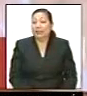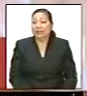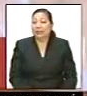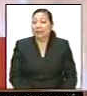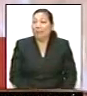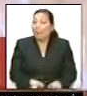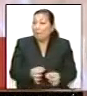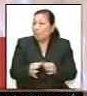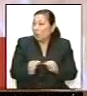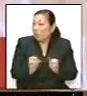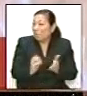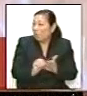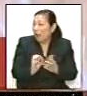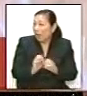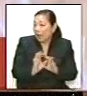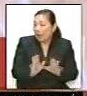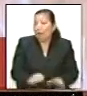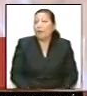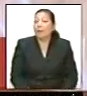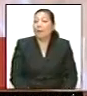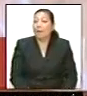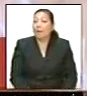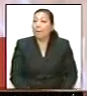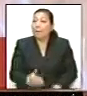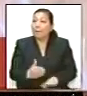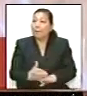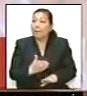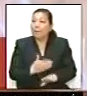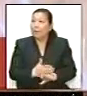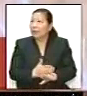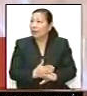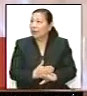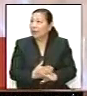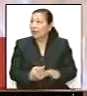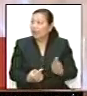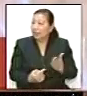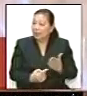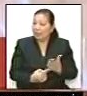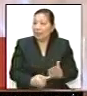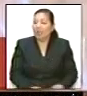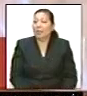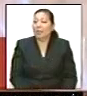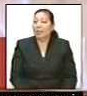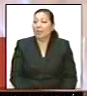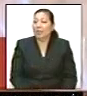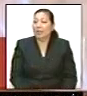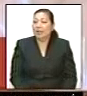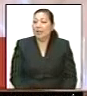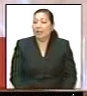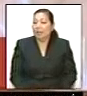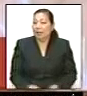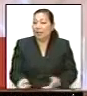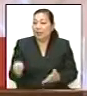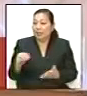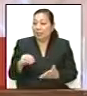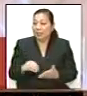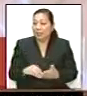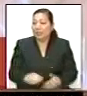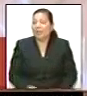en detalle pero el desarrollo de la ciencia y tecnología y el dar valor agregado al